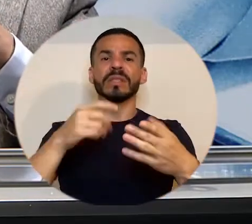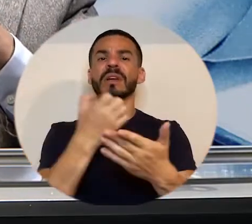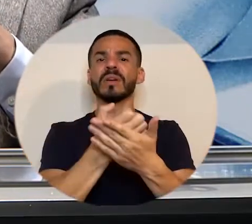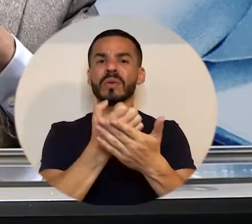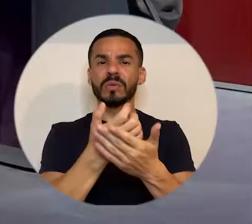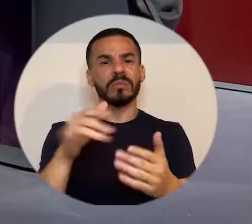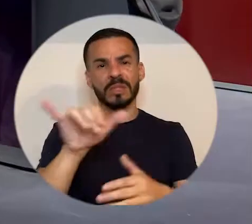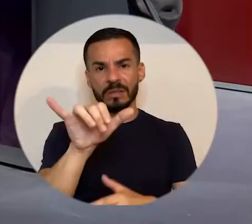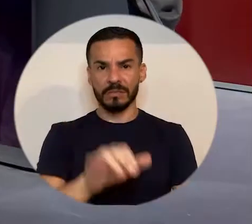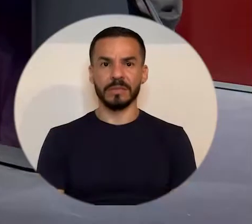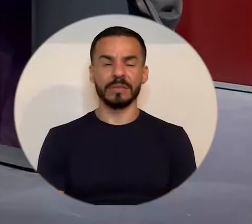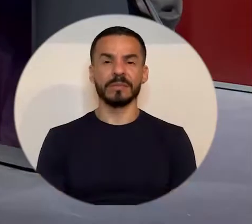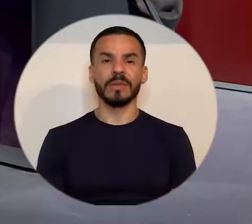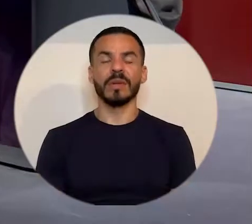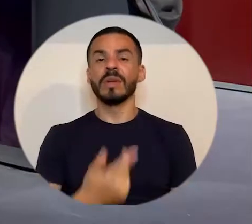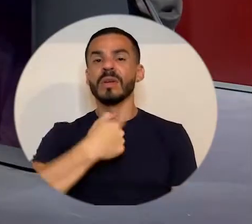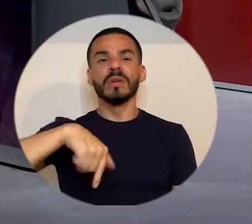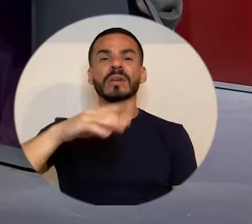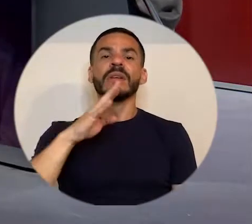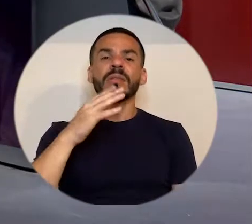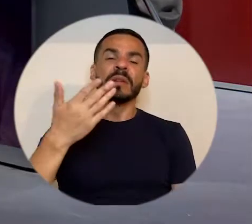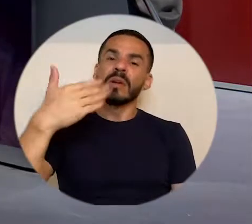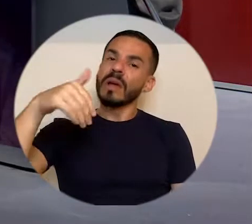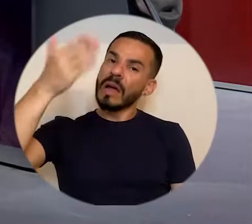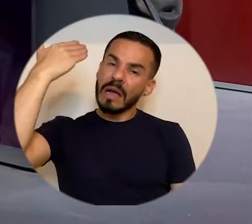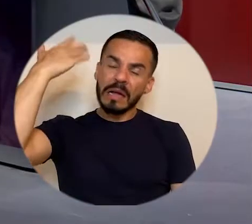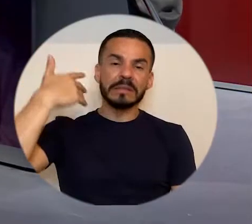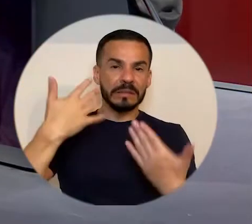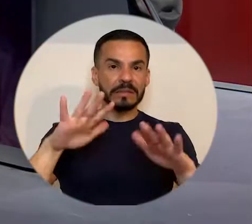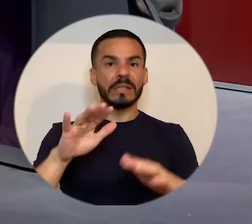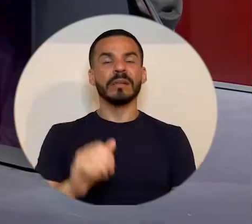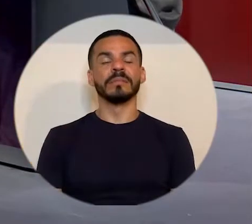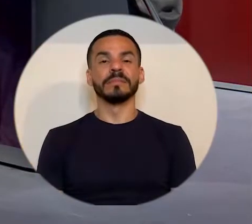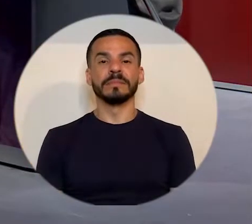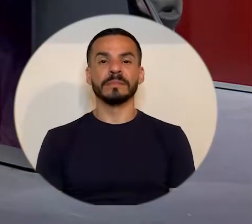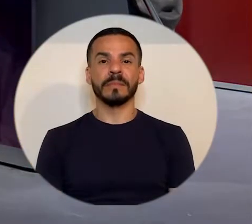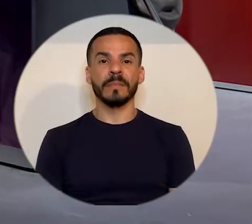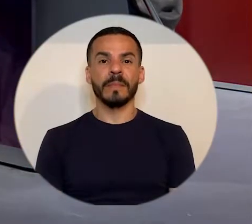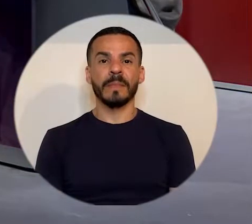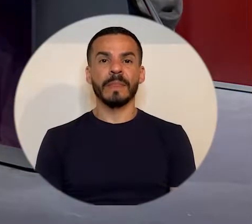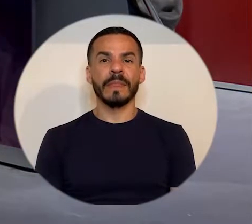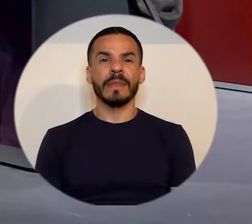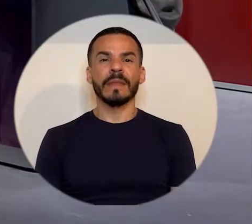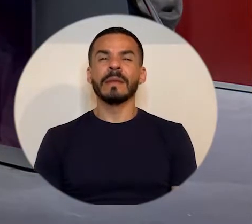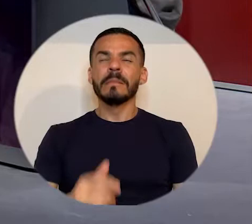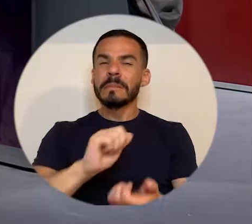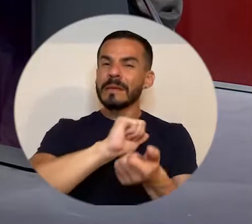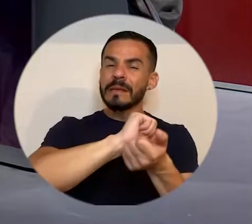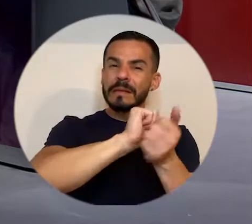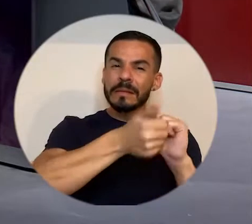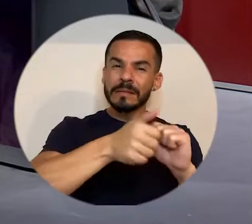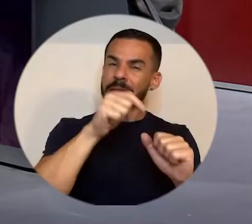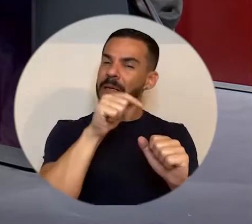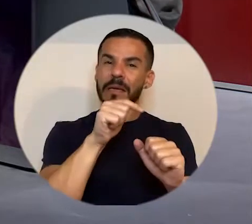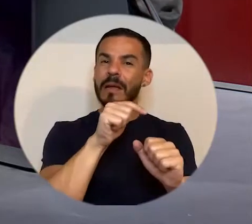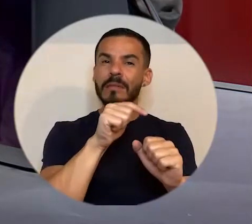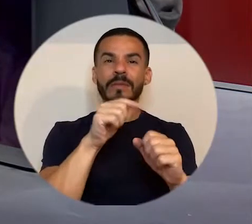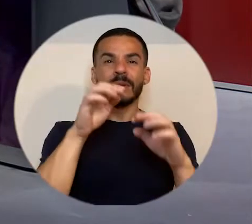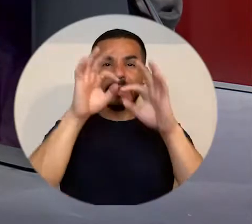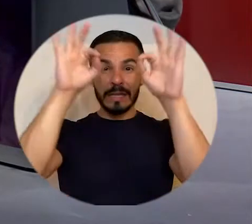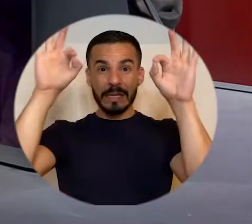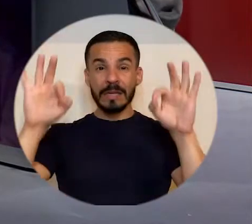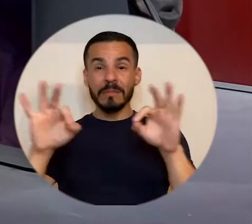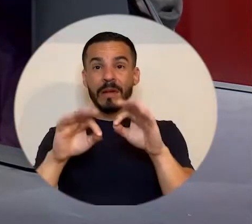economía incluso, como lo hemos comentado en otras oportunidades. Entonces, más que cambiar la imagen de